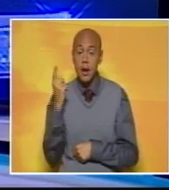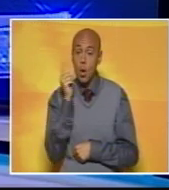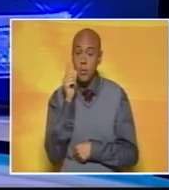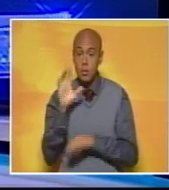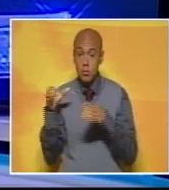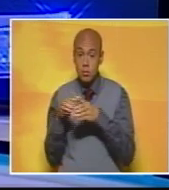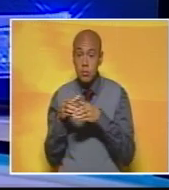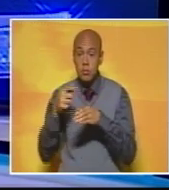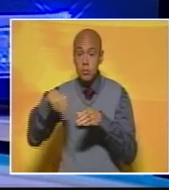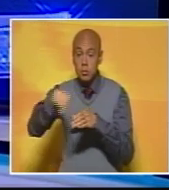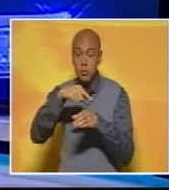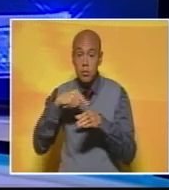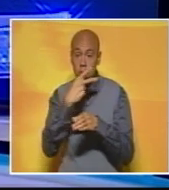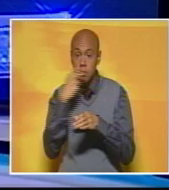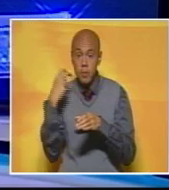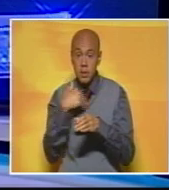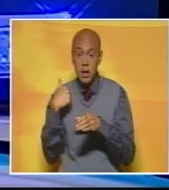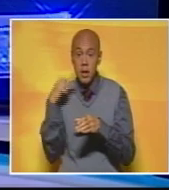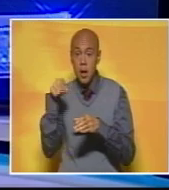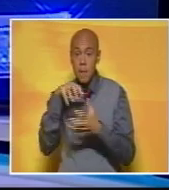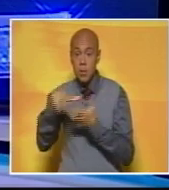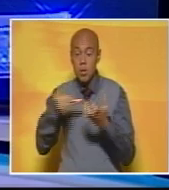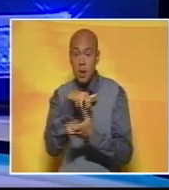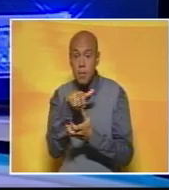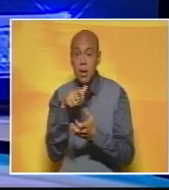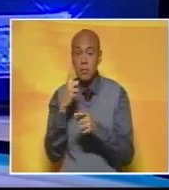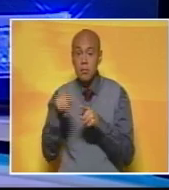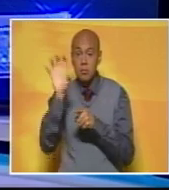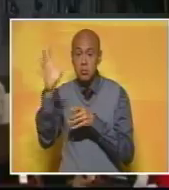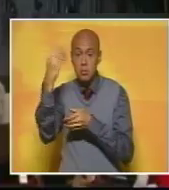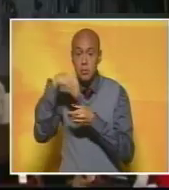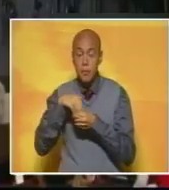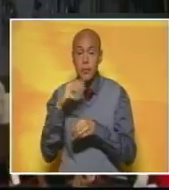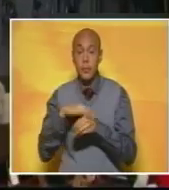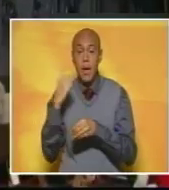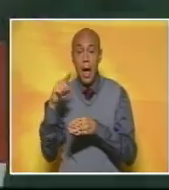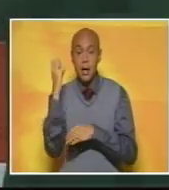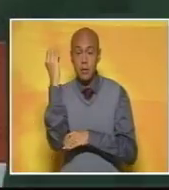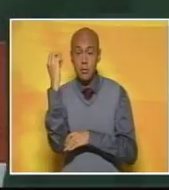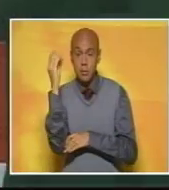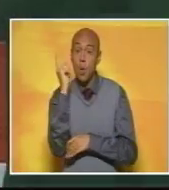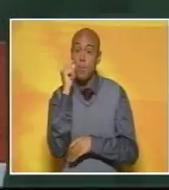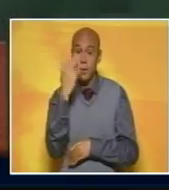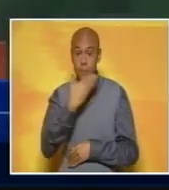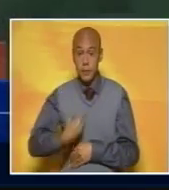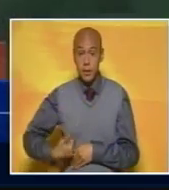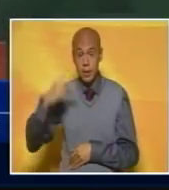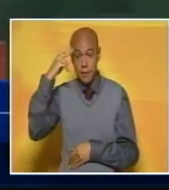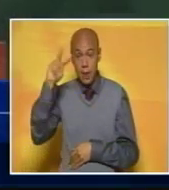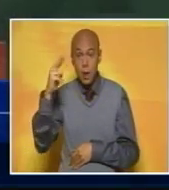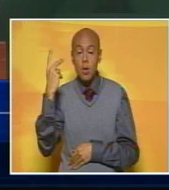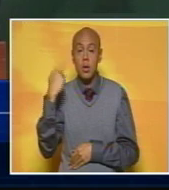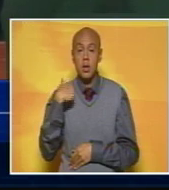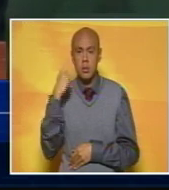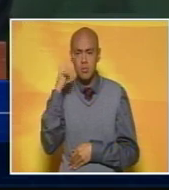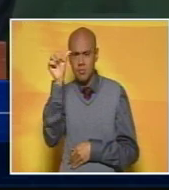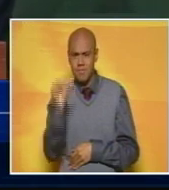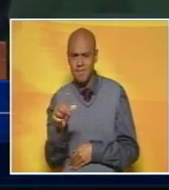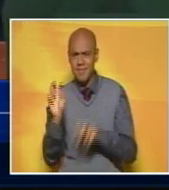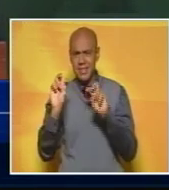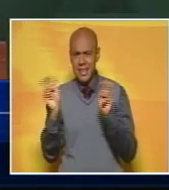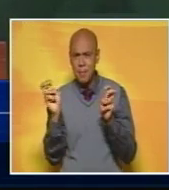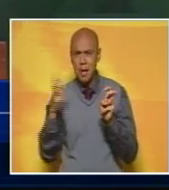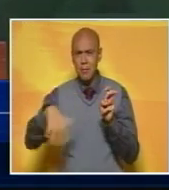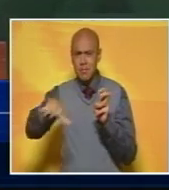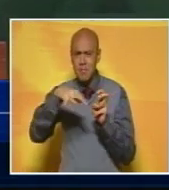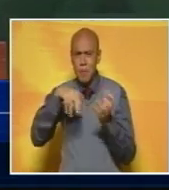cárteles mexicanos como organizaciones terroristas extranjeras. En conferencia de prensa, López Obrador indicó que no desea polemizar sobre el tema